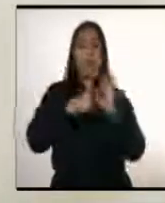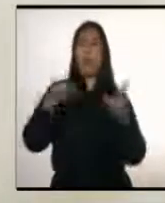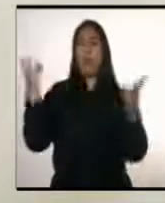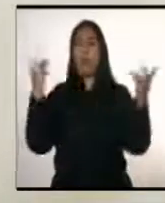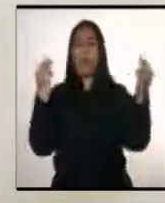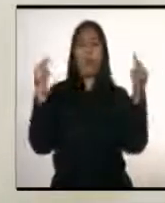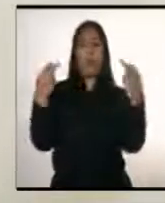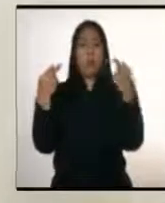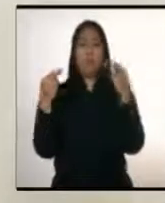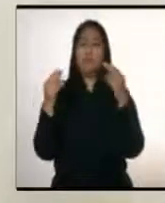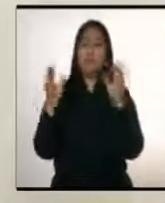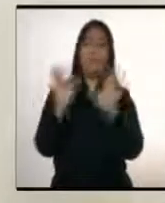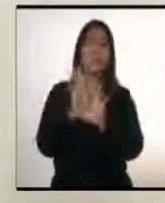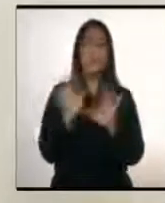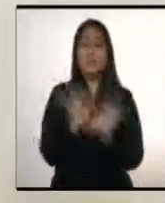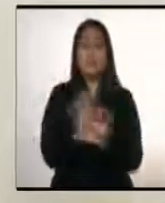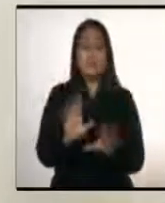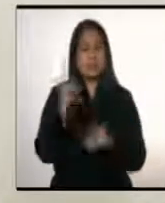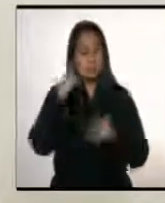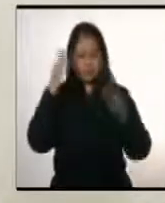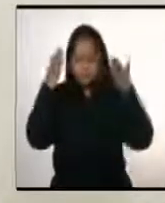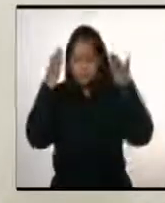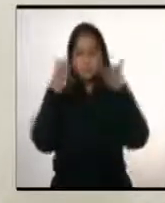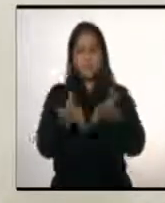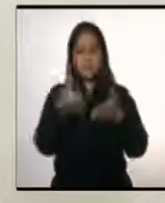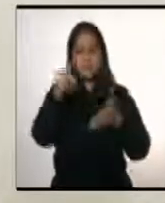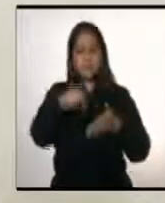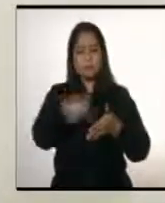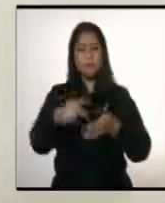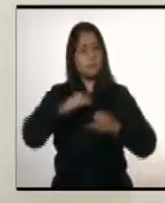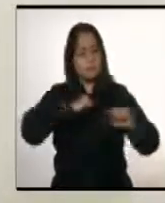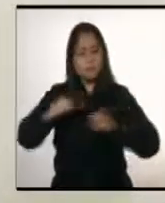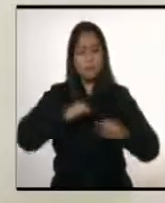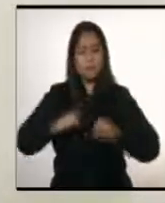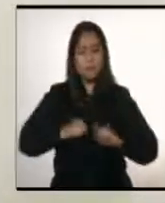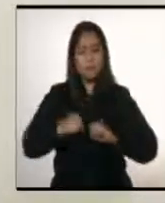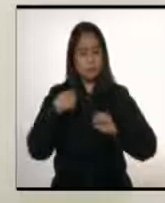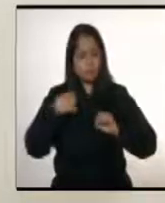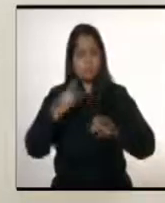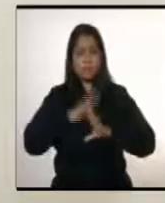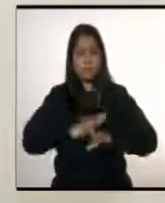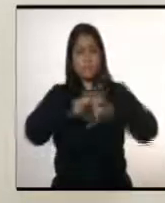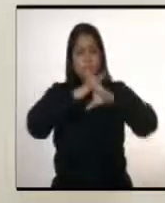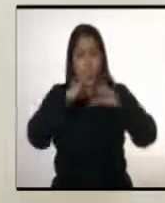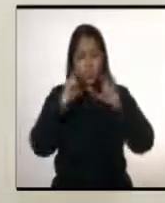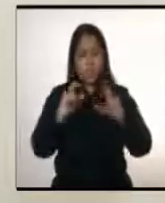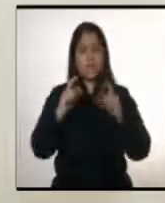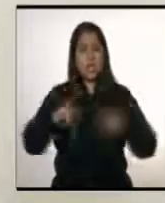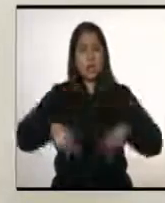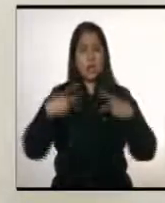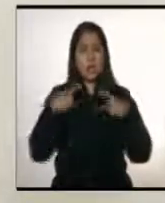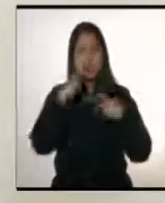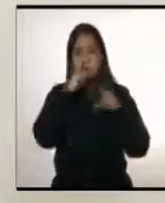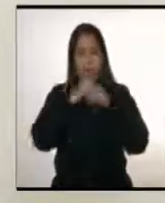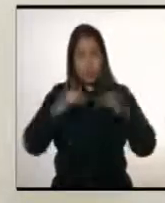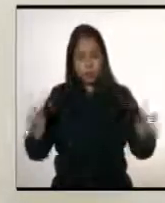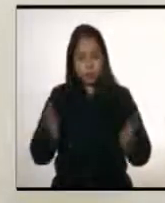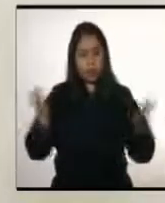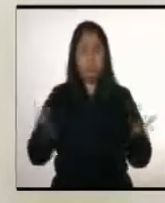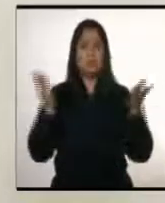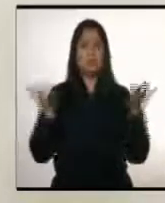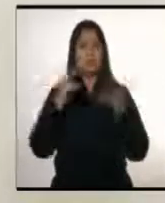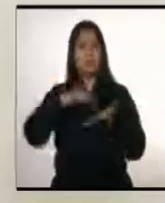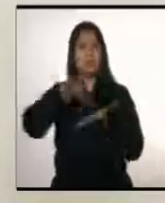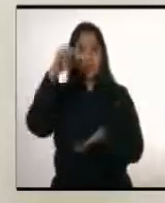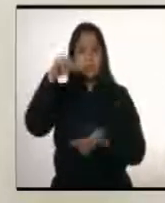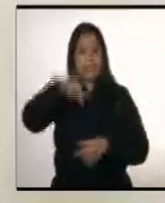algunos, para que nos centremos en lo que tenemos que hacer, que es preservar la vida y sacar adelante a nuestro país de